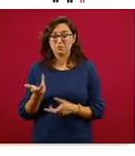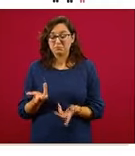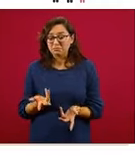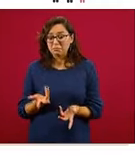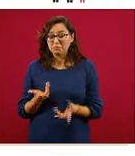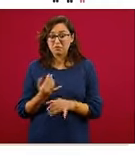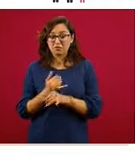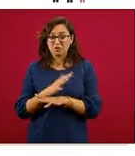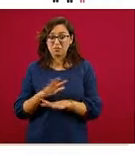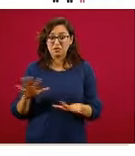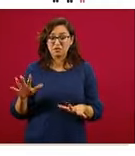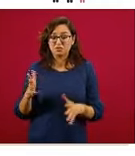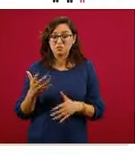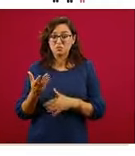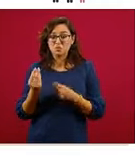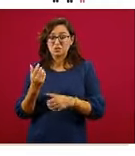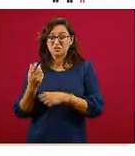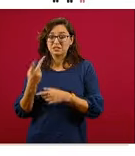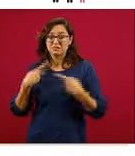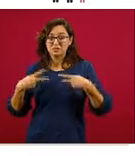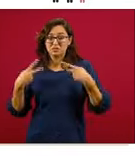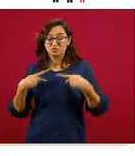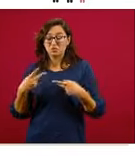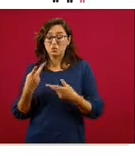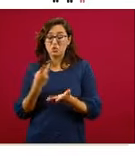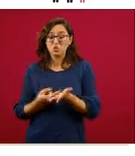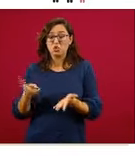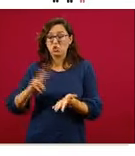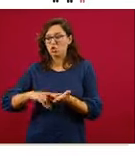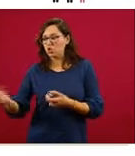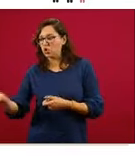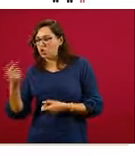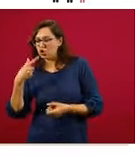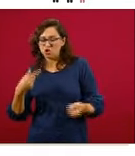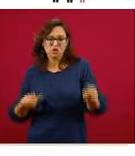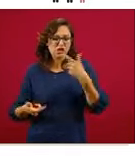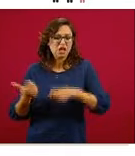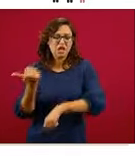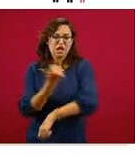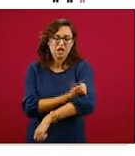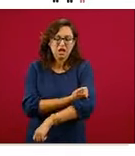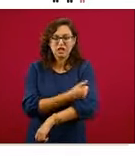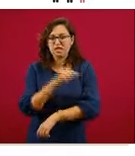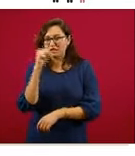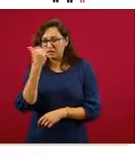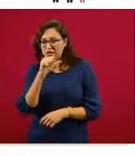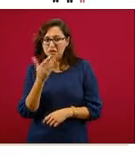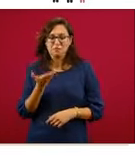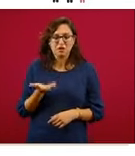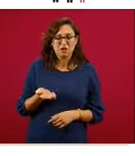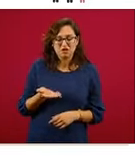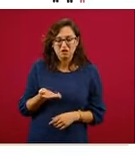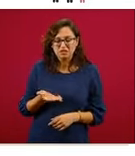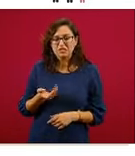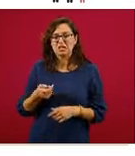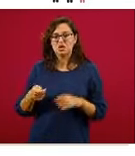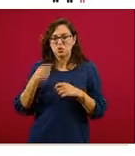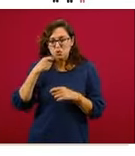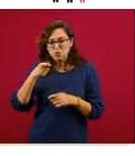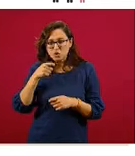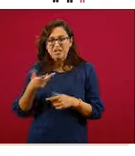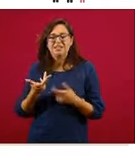en donde vemos que muchas personas la combinan con metanfetaminas, con heroína, con crack, cocaína y marihuana. Son usuarios que venían a